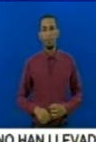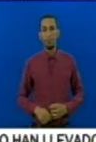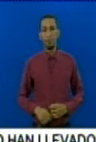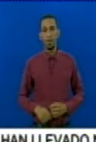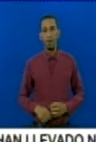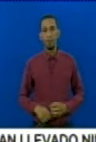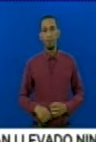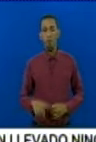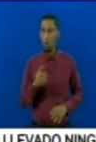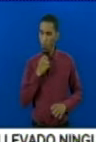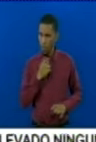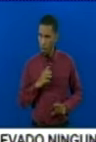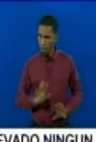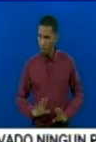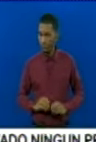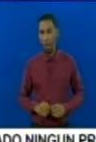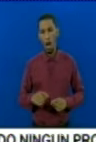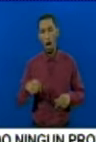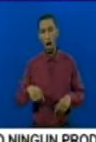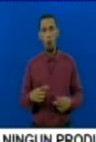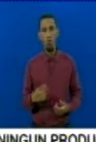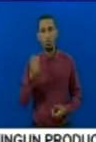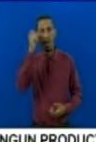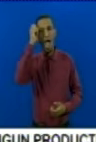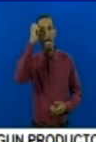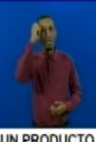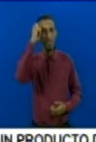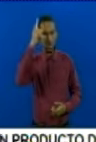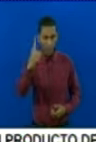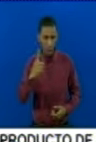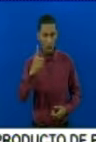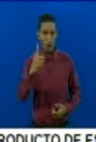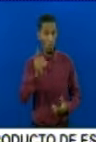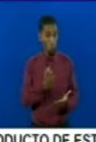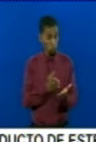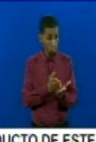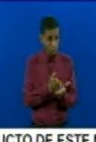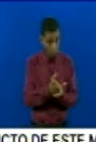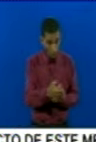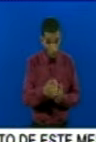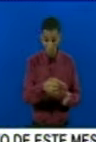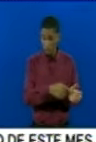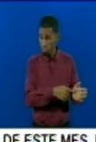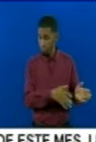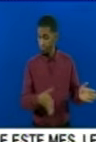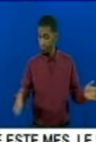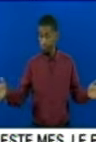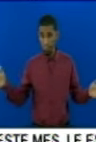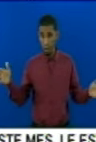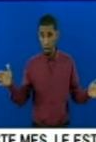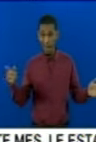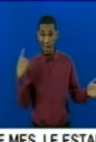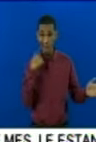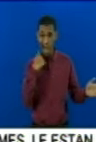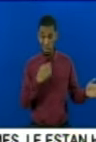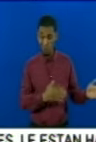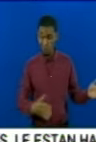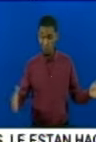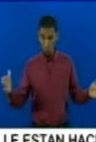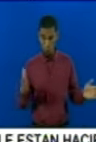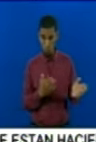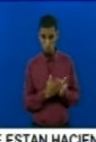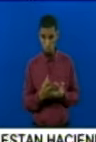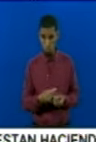si estamos hablando de una solución temporal o una estabilidad en la producción para los próximos meses incluso. No. La producción